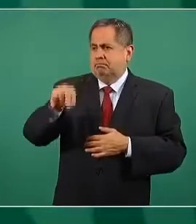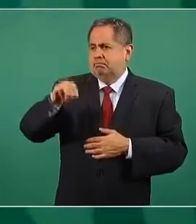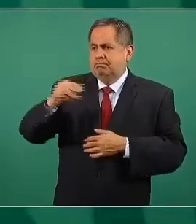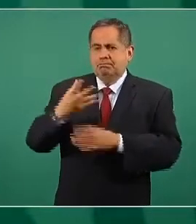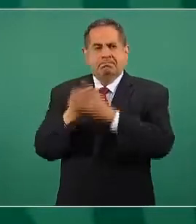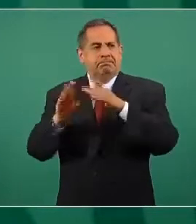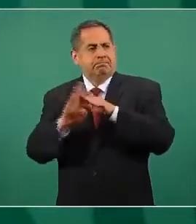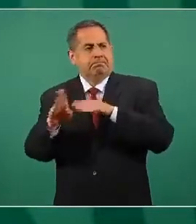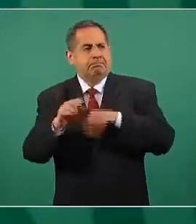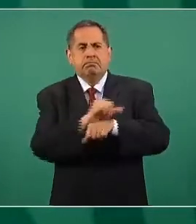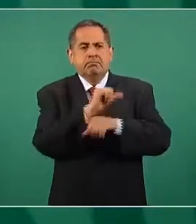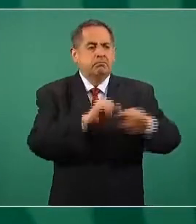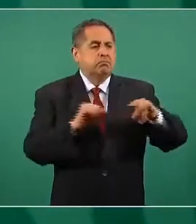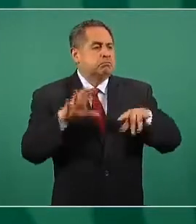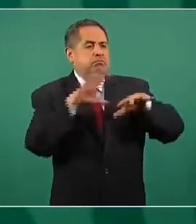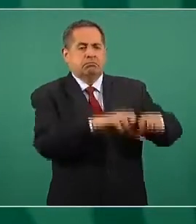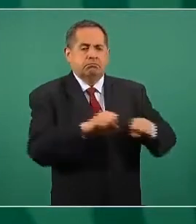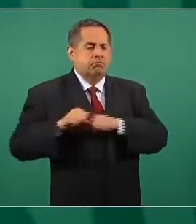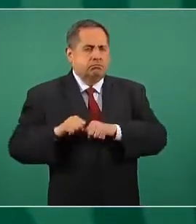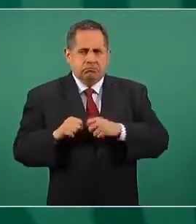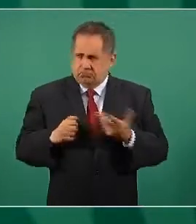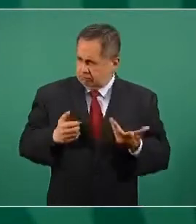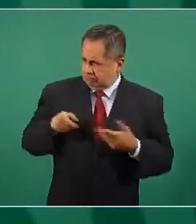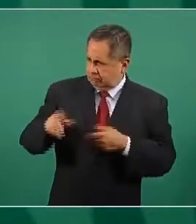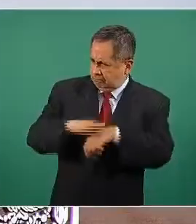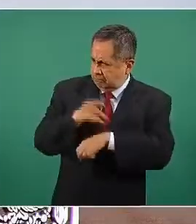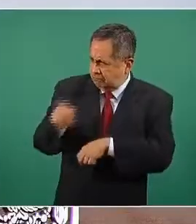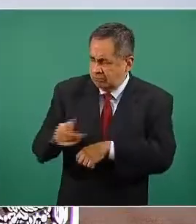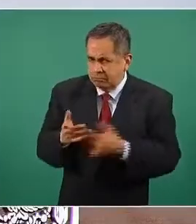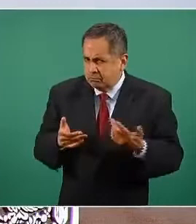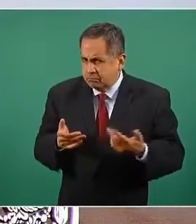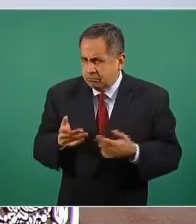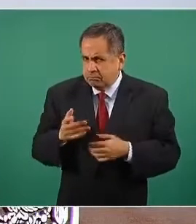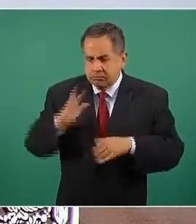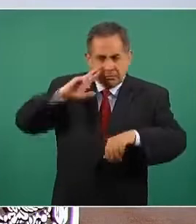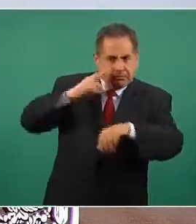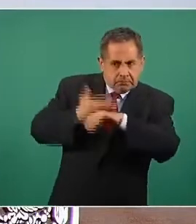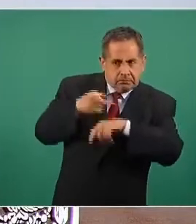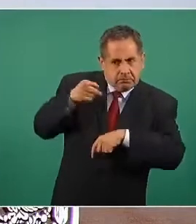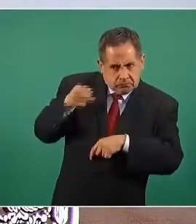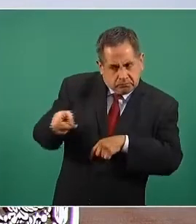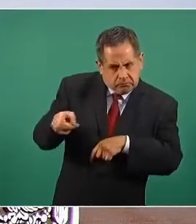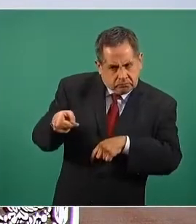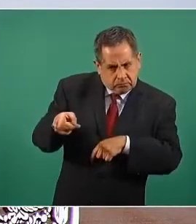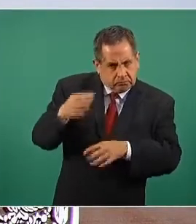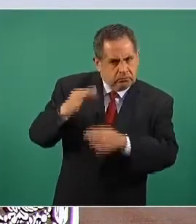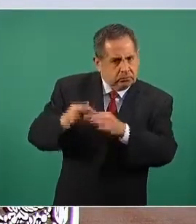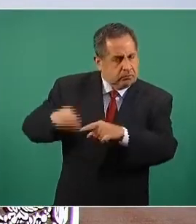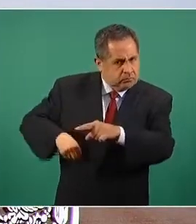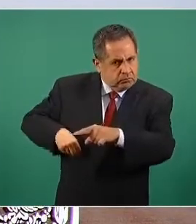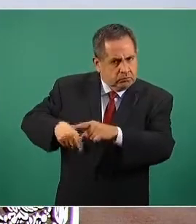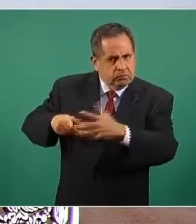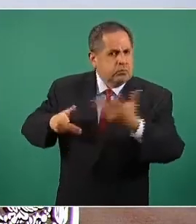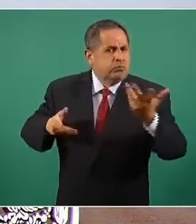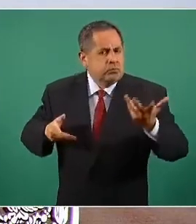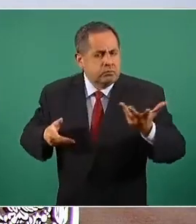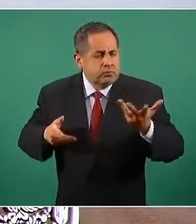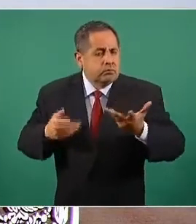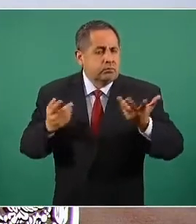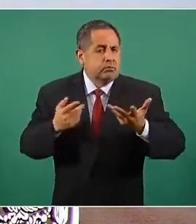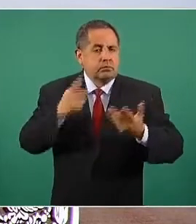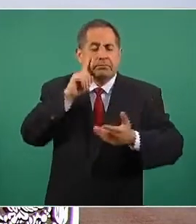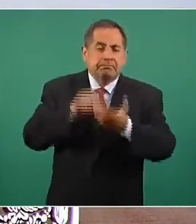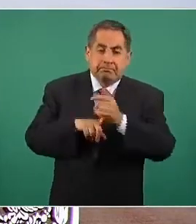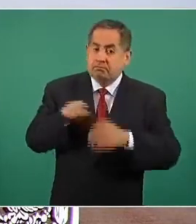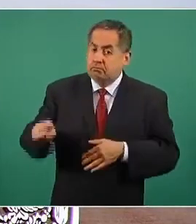camioneta, si es que la tenía, y si hay o no alguna responsabilidad de algún servidor público, sobre